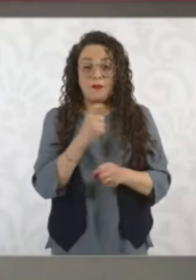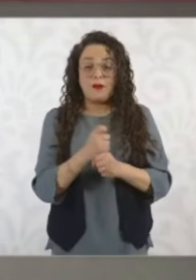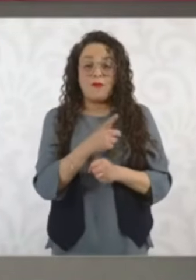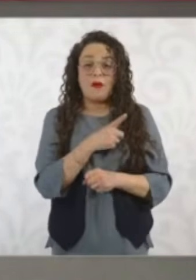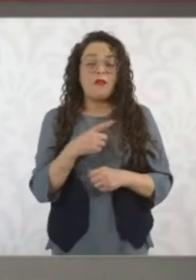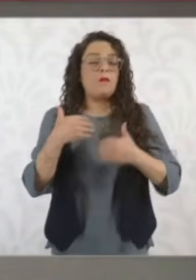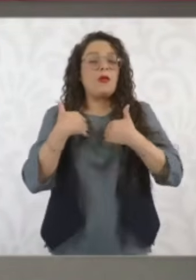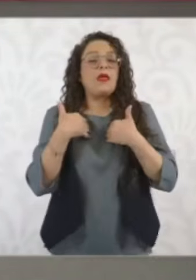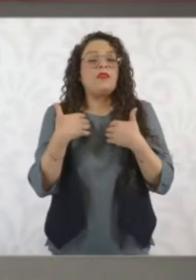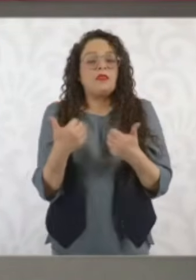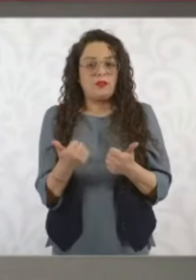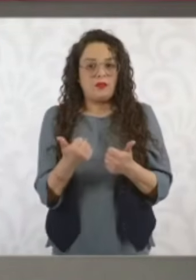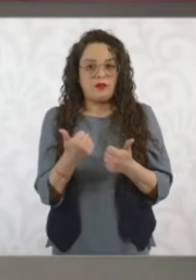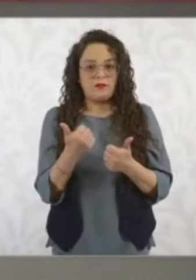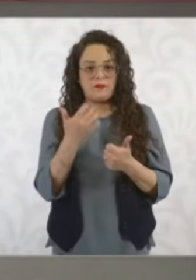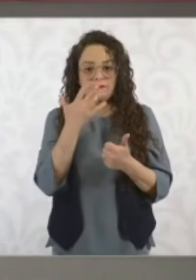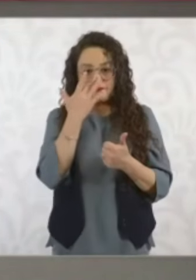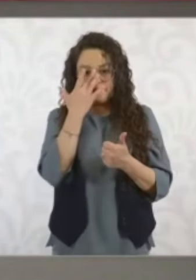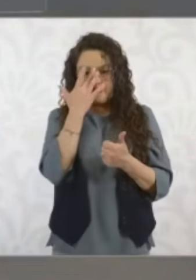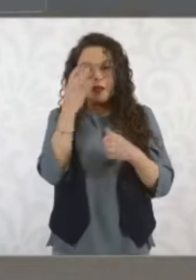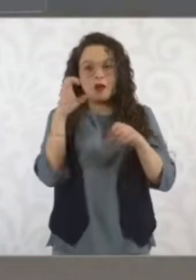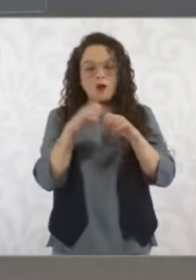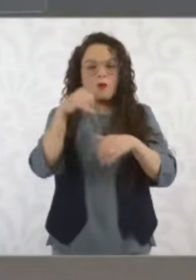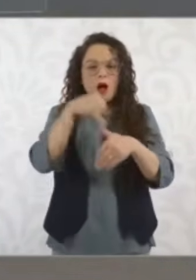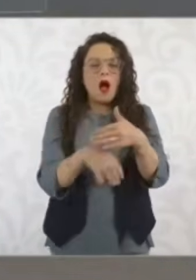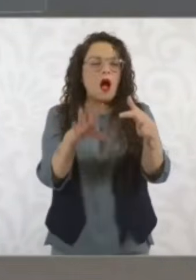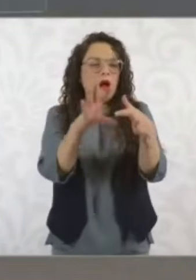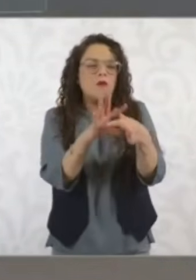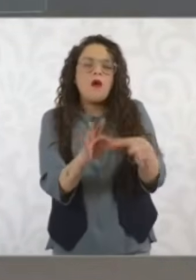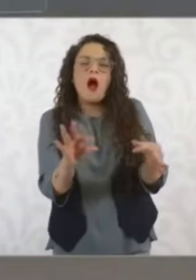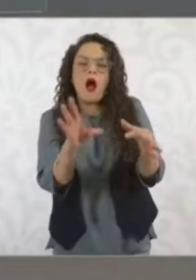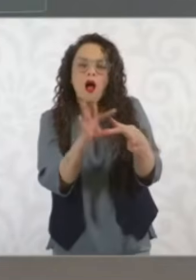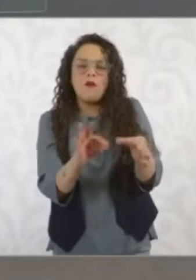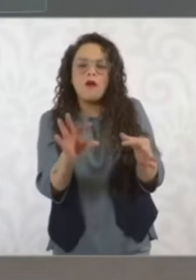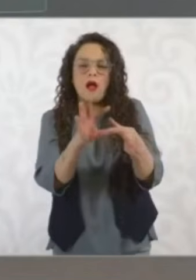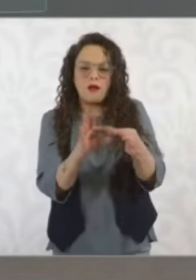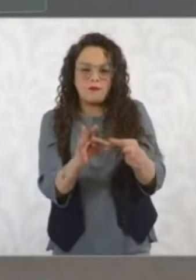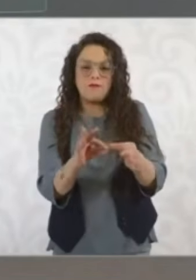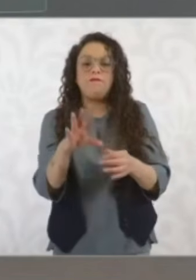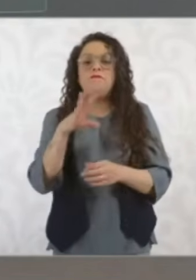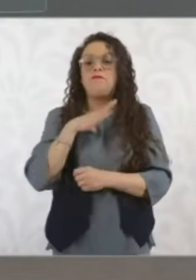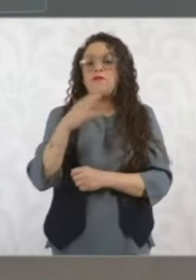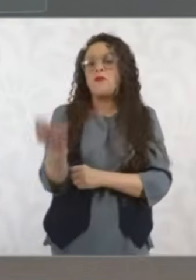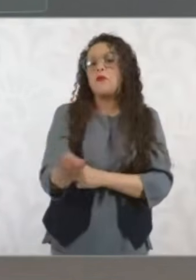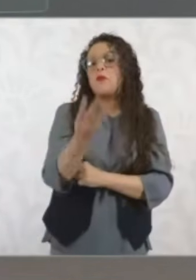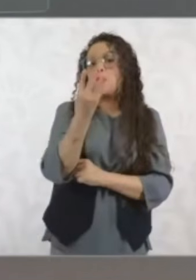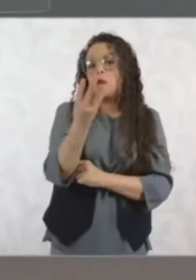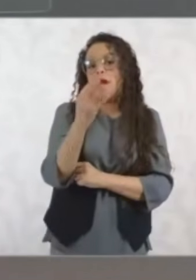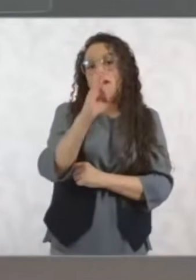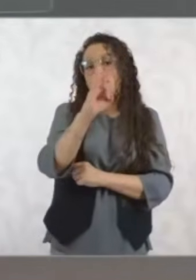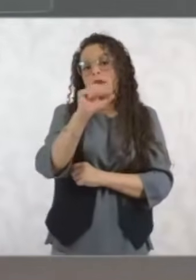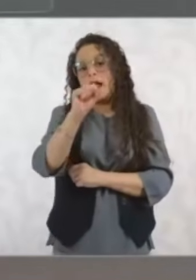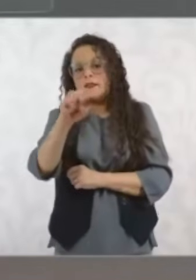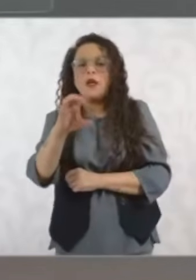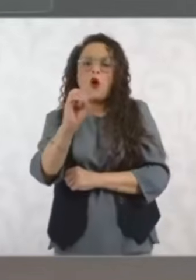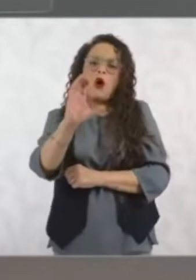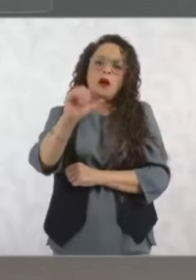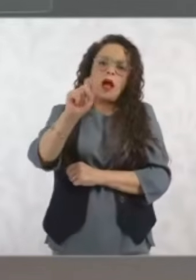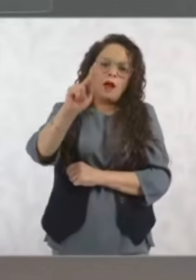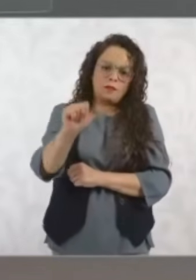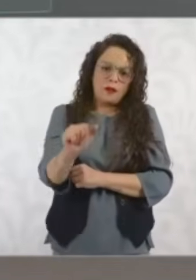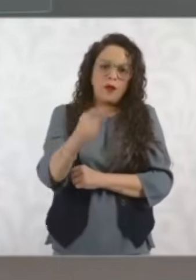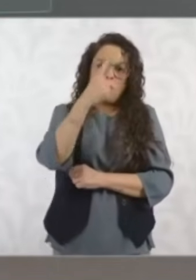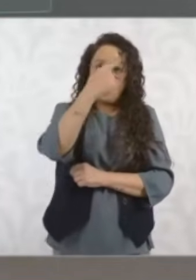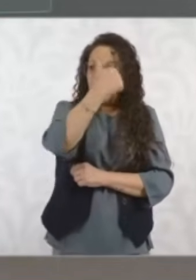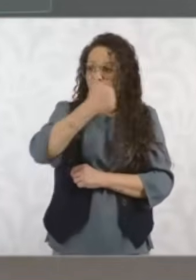desmenuzar esta red es que tenemos 4 fases, 4 capas y cada una tiene una